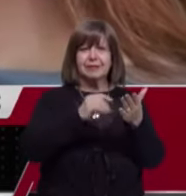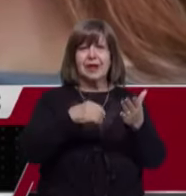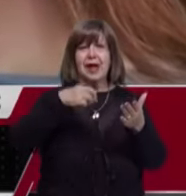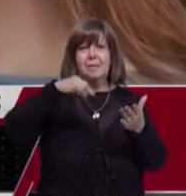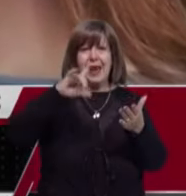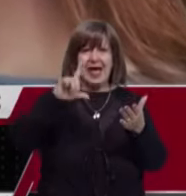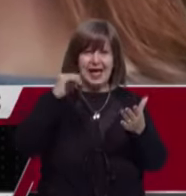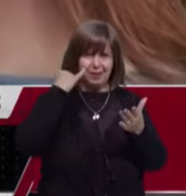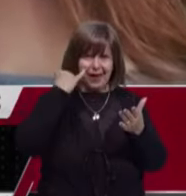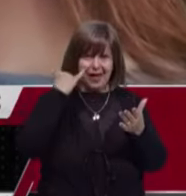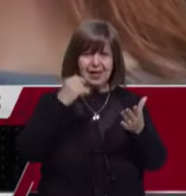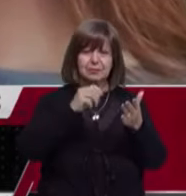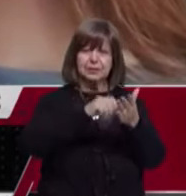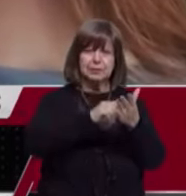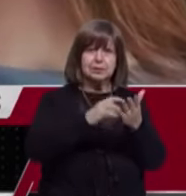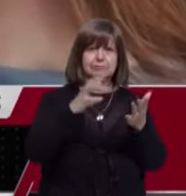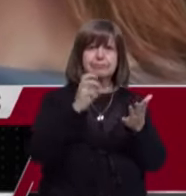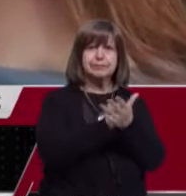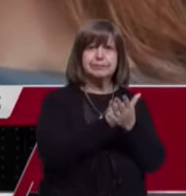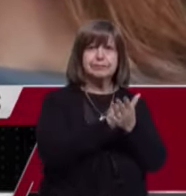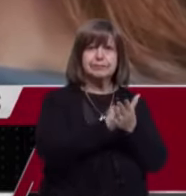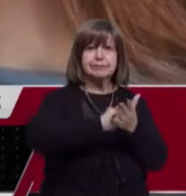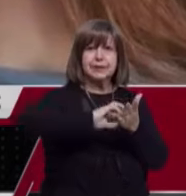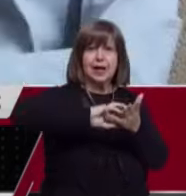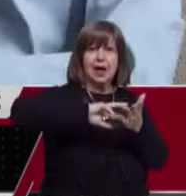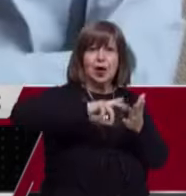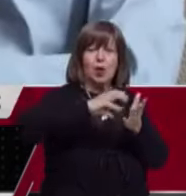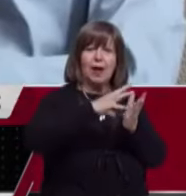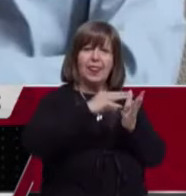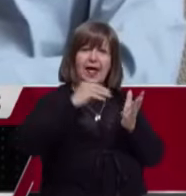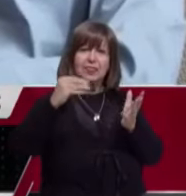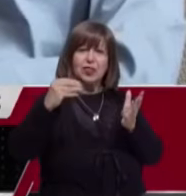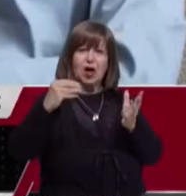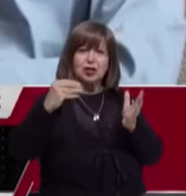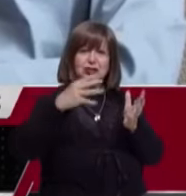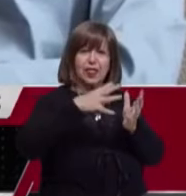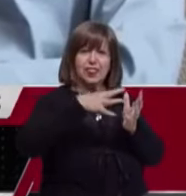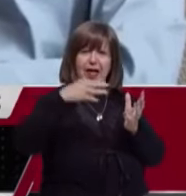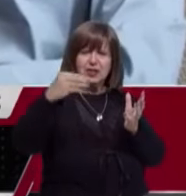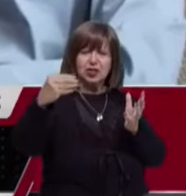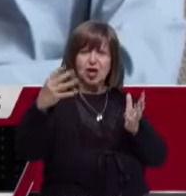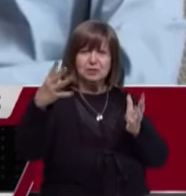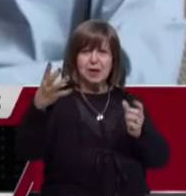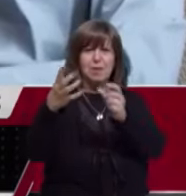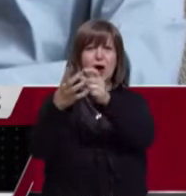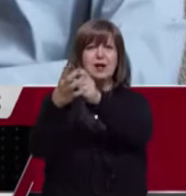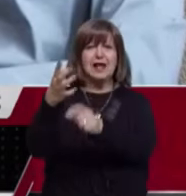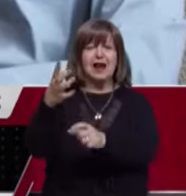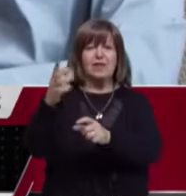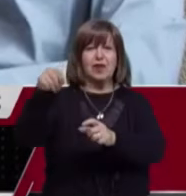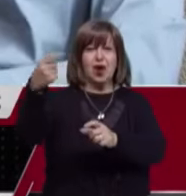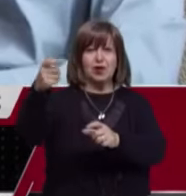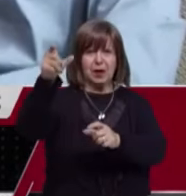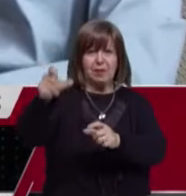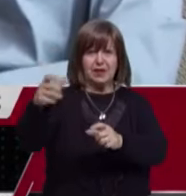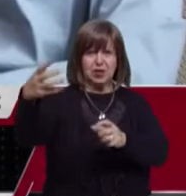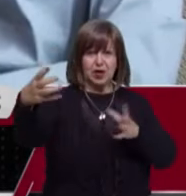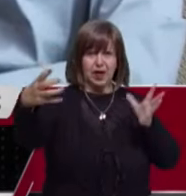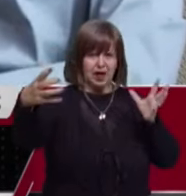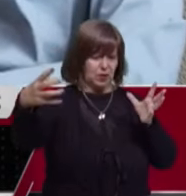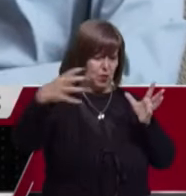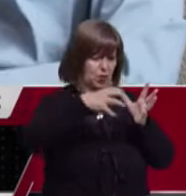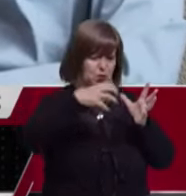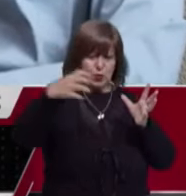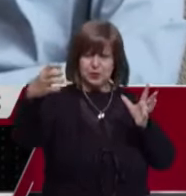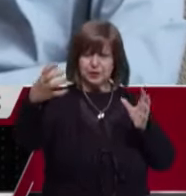el dispositivo y es allí donde se produce el daño, digamos. Es decir, se produce o la pérdida del saldo en la cuenta o la solicitud de un préstamo que